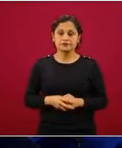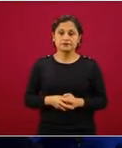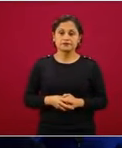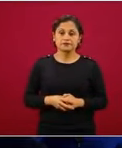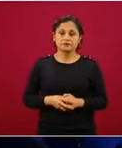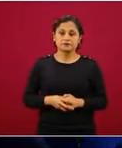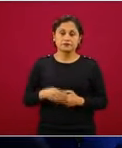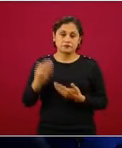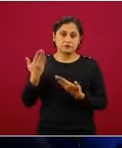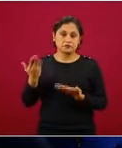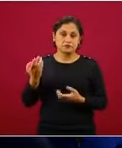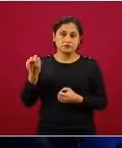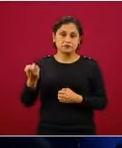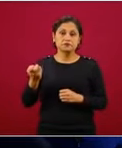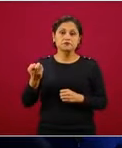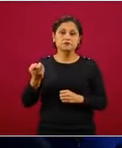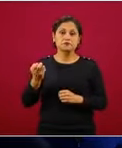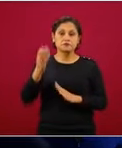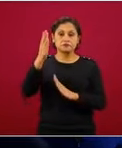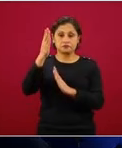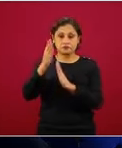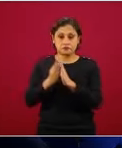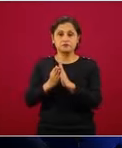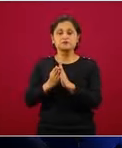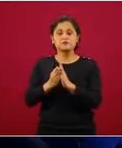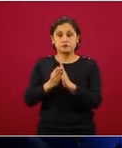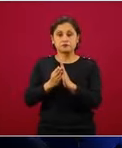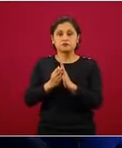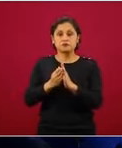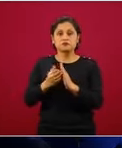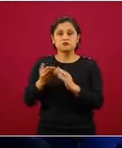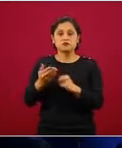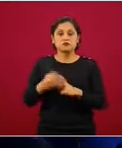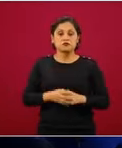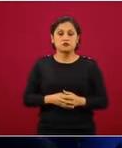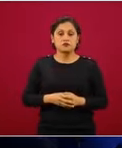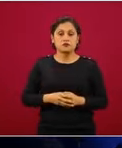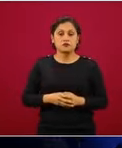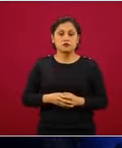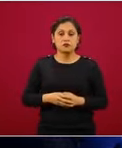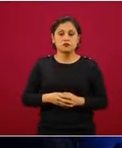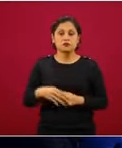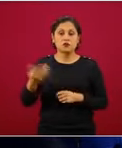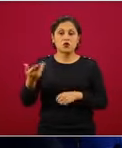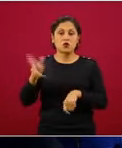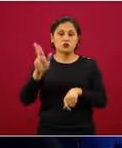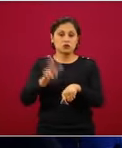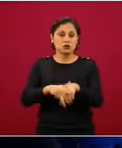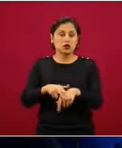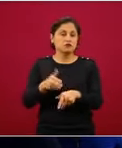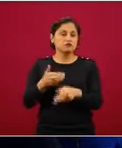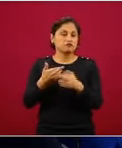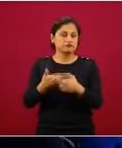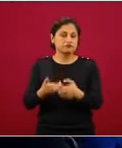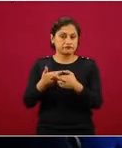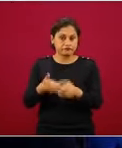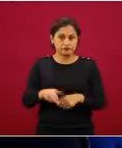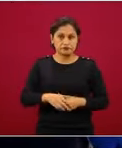Ahí está, en su punto medio, todavía con holgura respecto a la predicción original y también respecto a la ocupación hospitalaria. La